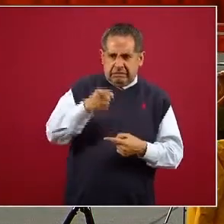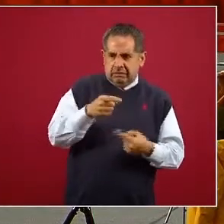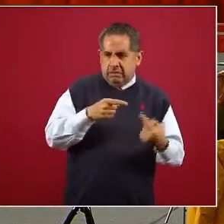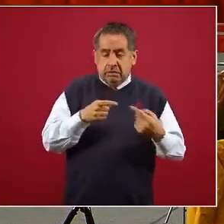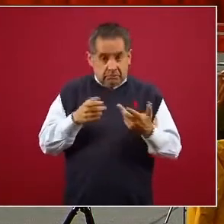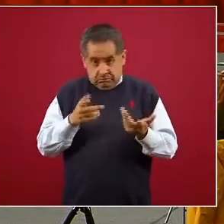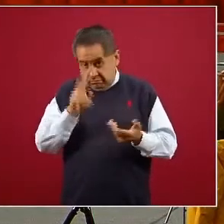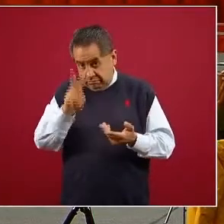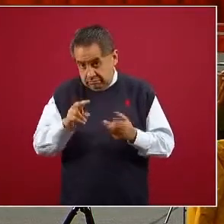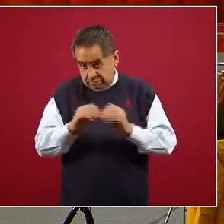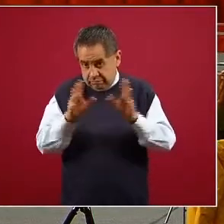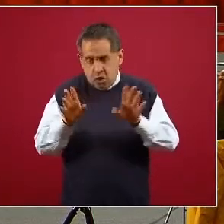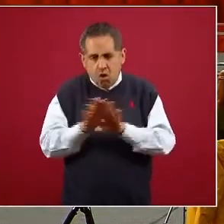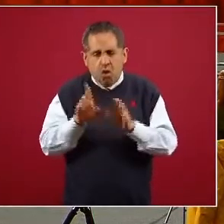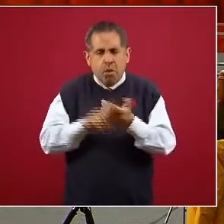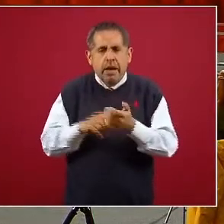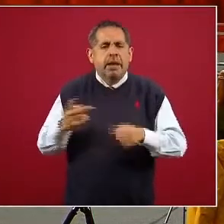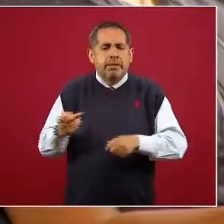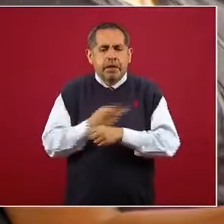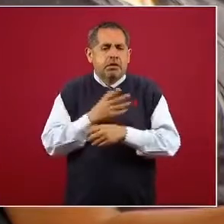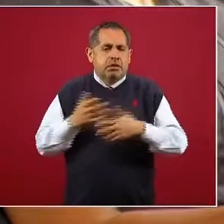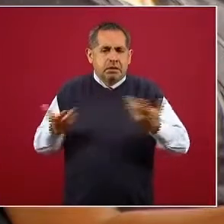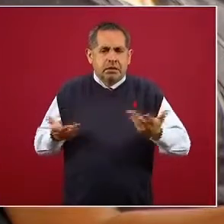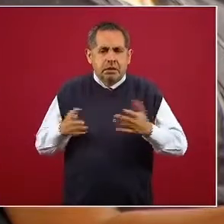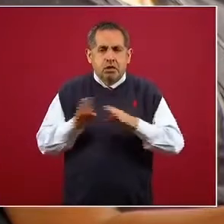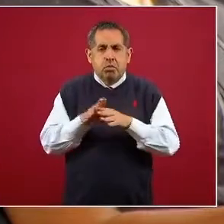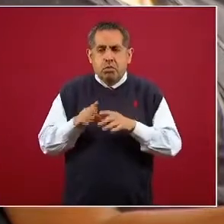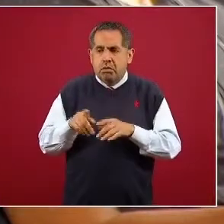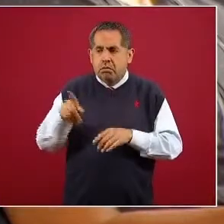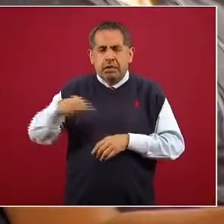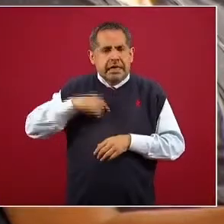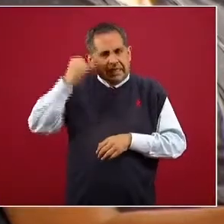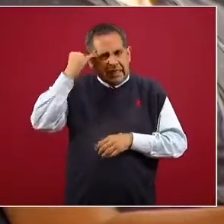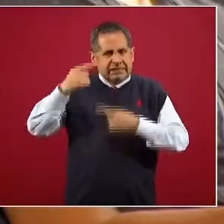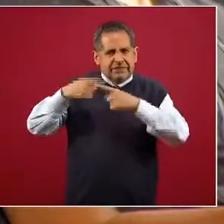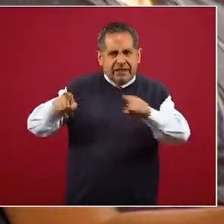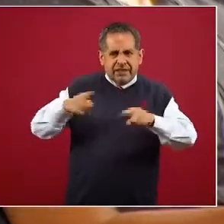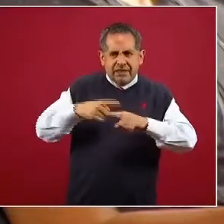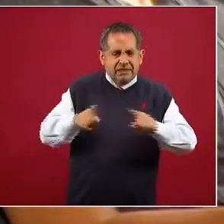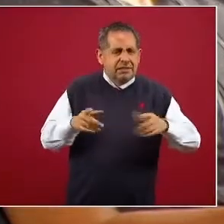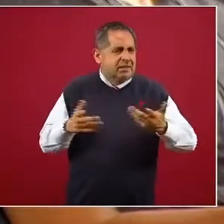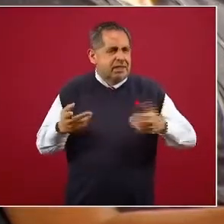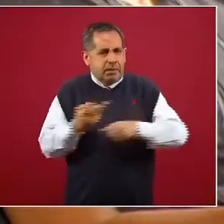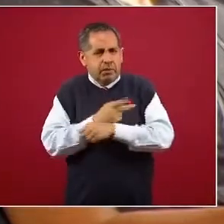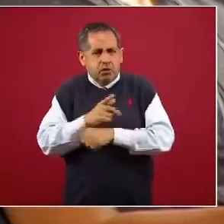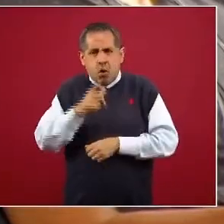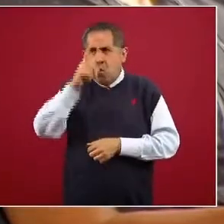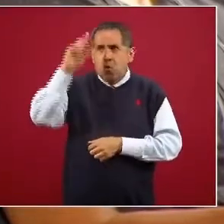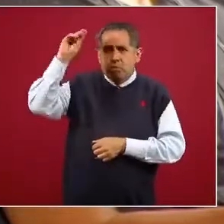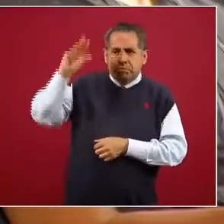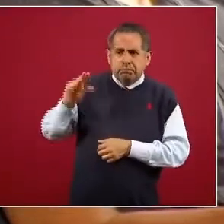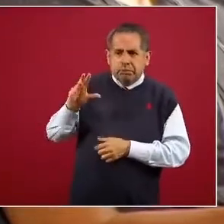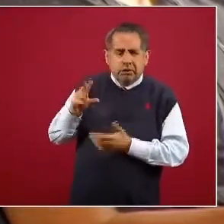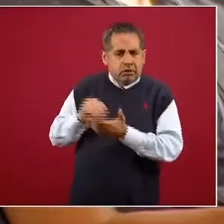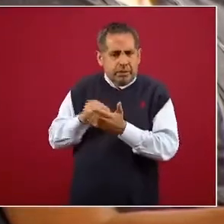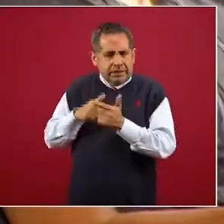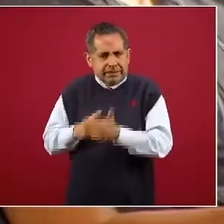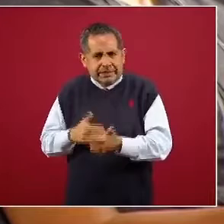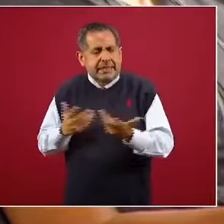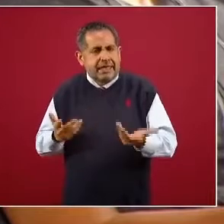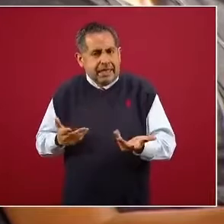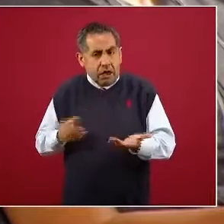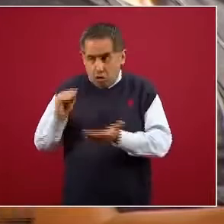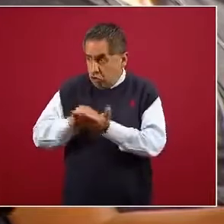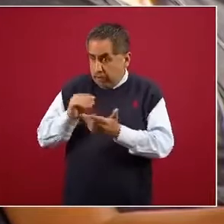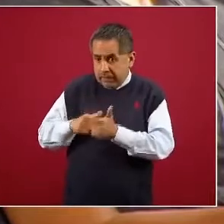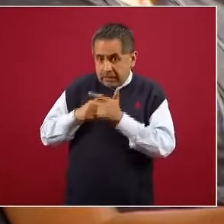así, cuál fue el asunto del diferendo con la aplicación del semáforo que sigue, será una política